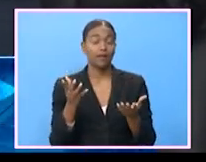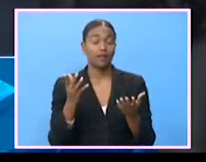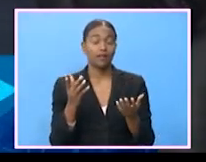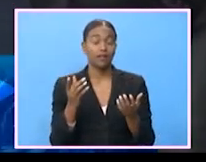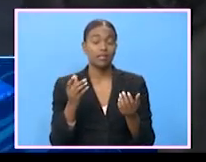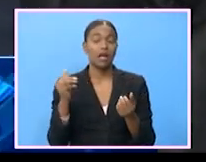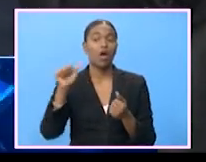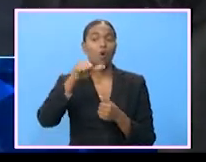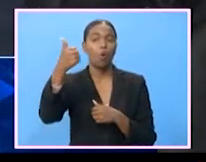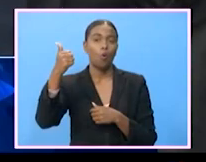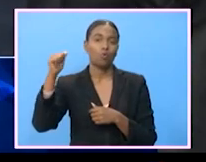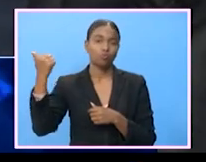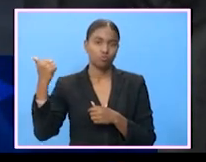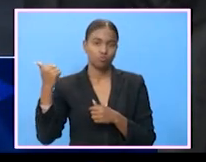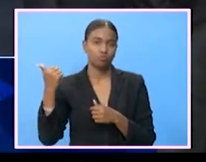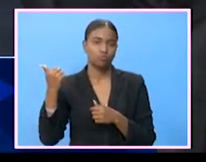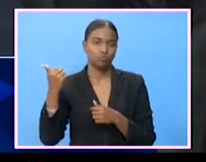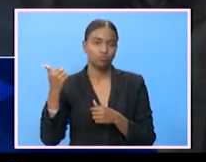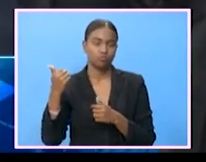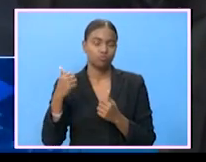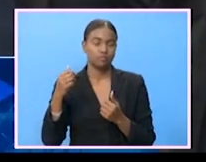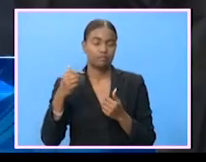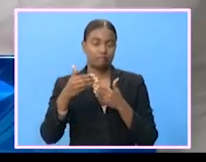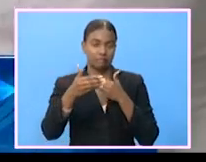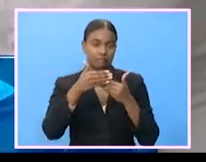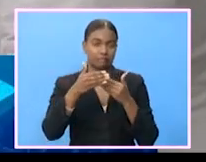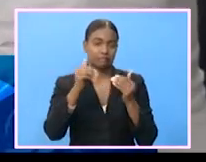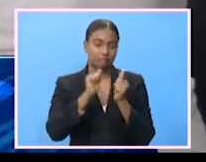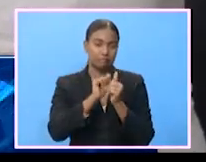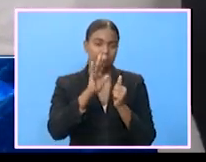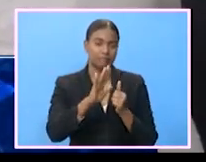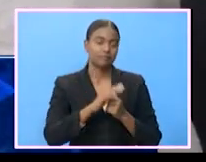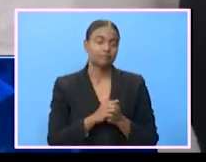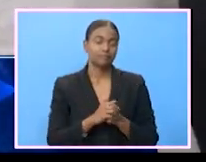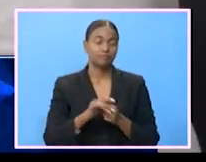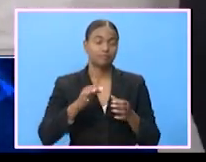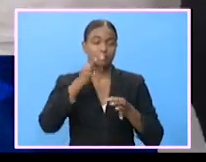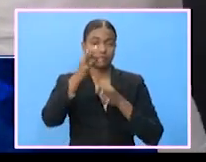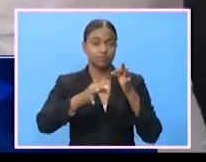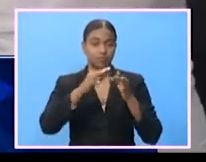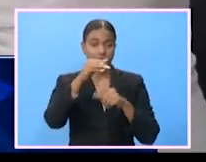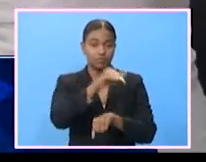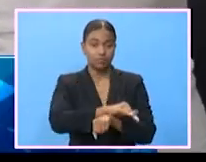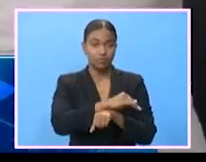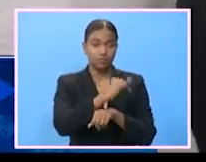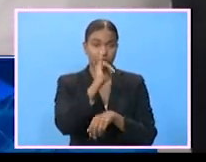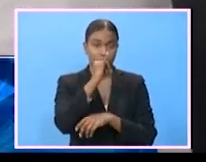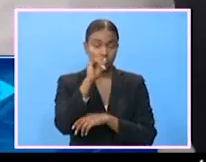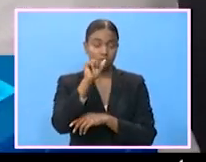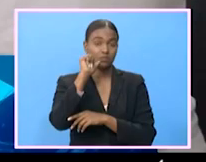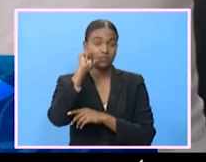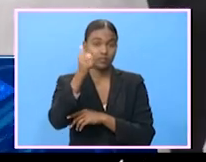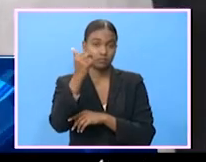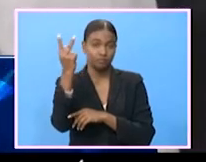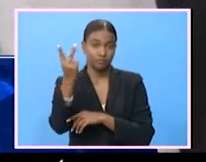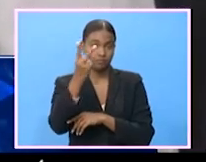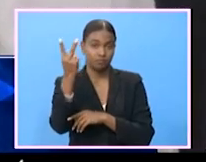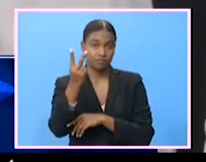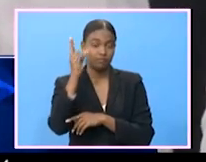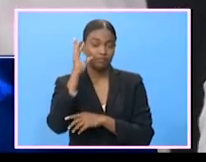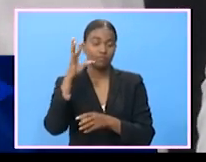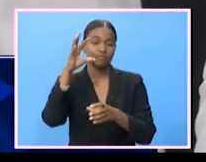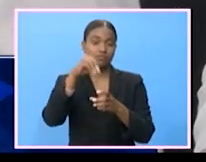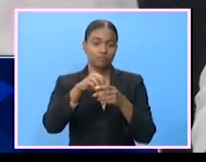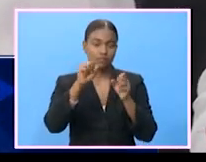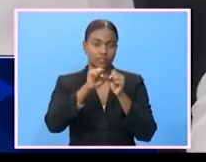a la demanda, una oferta muy cercana a la demanda. Explicaron que entre la noche de este jueves y mañana viernes se integrarán